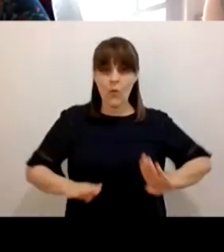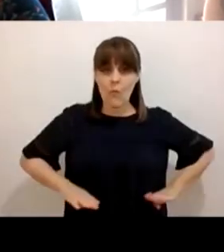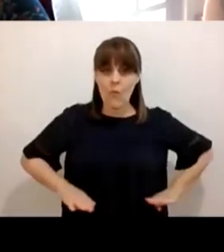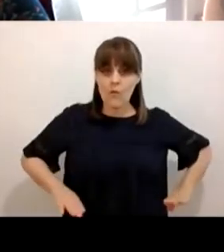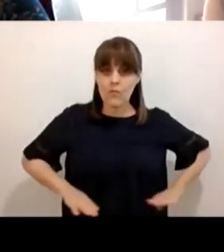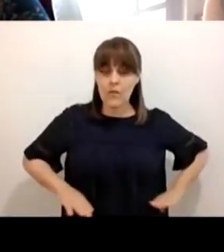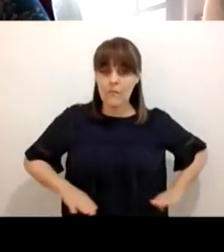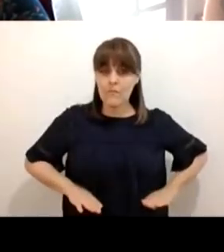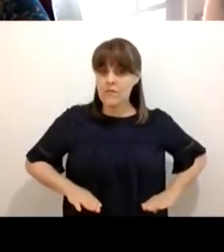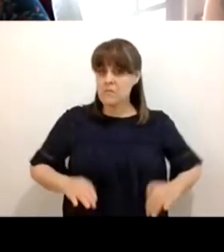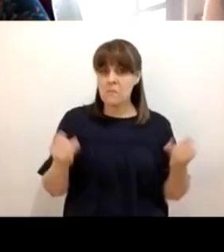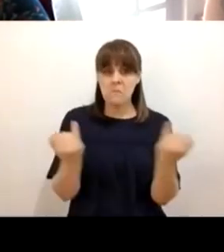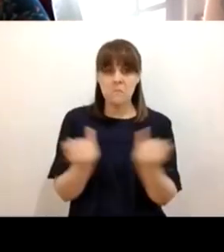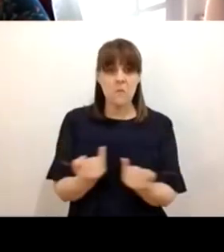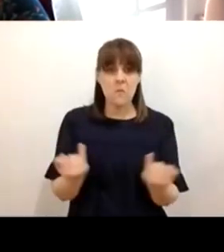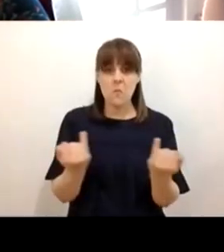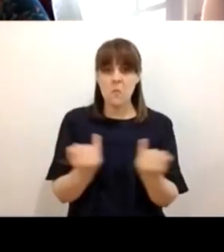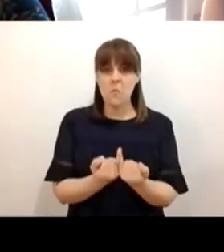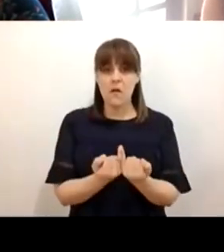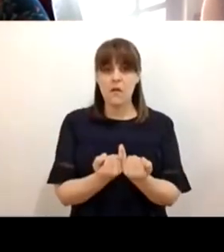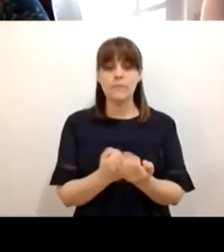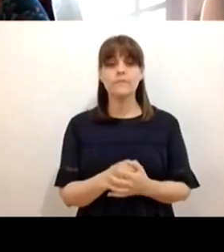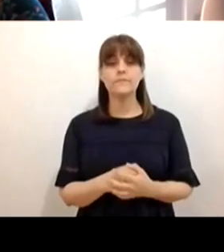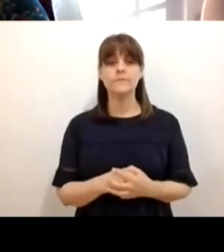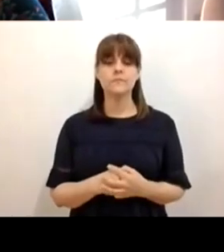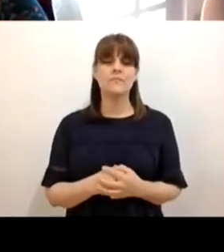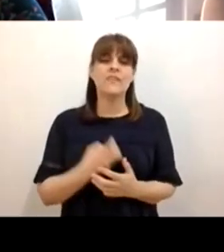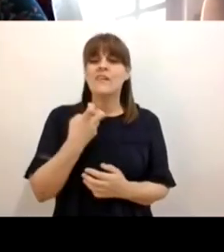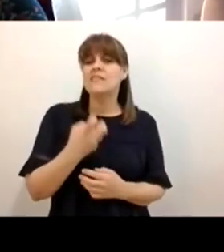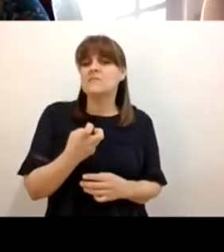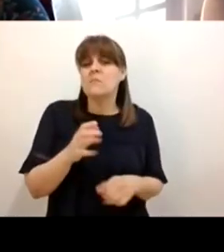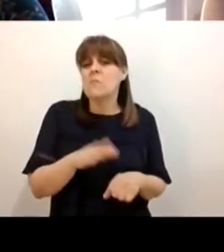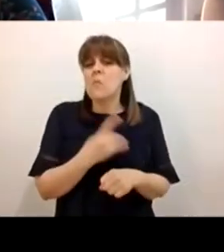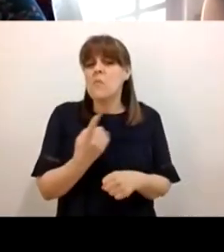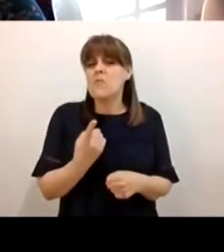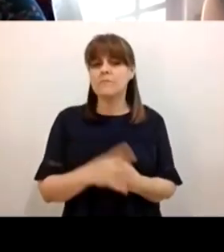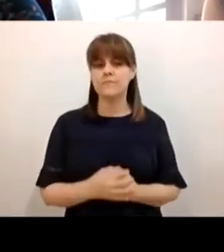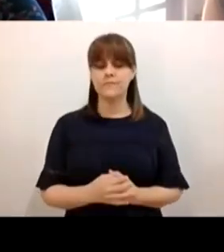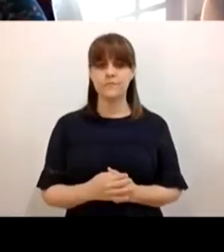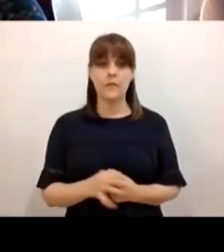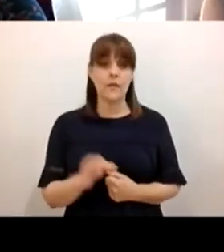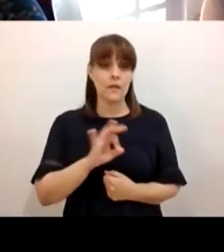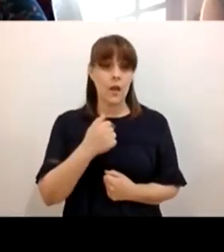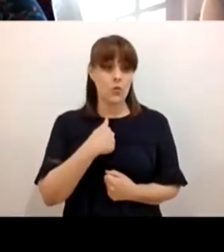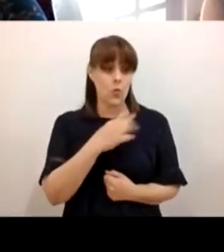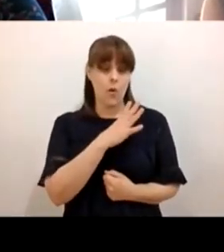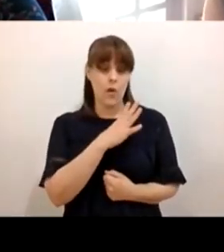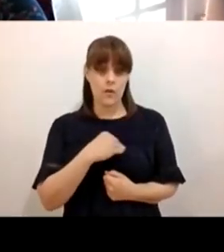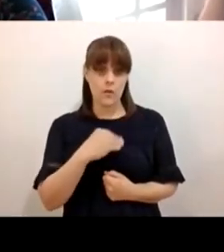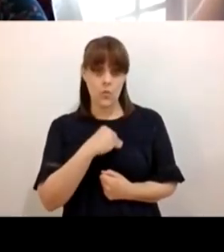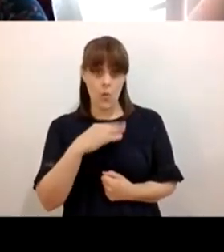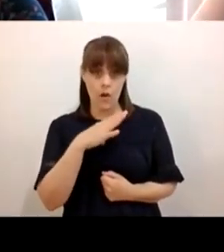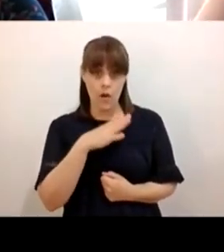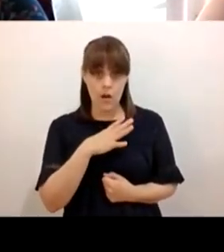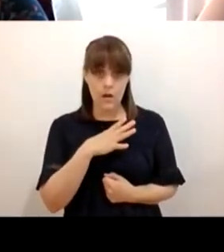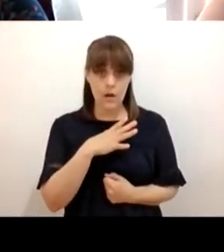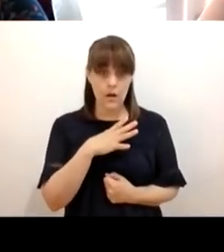muy específicos y ¿a qué voy con esto? si yo tengo una hija que estoy